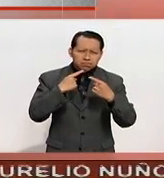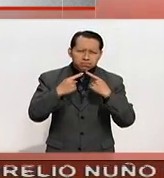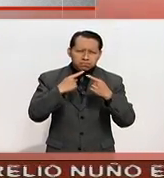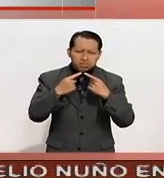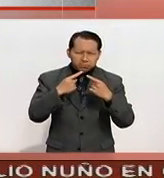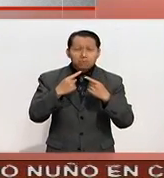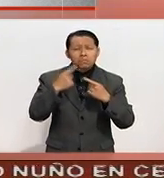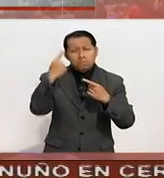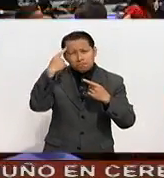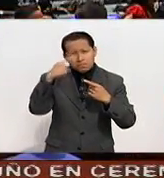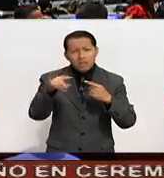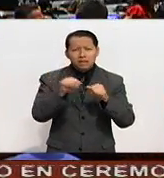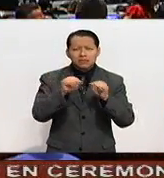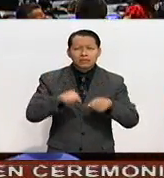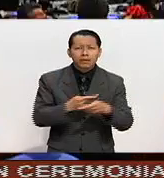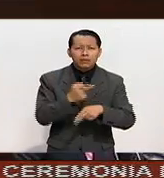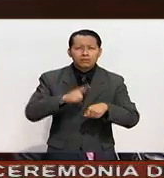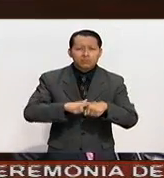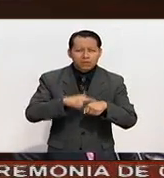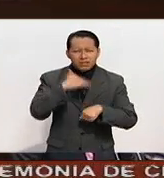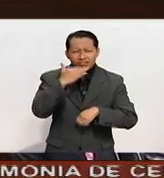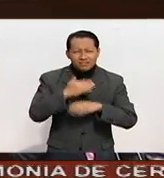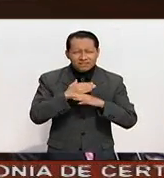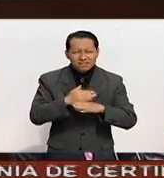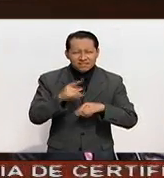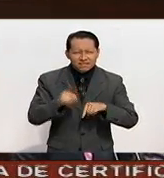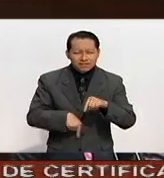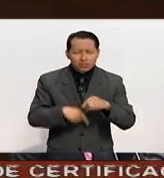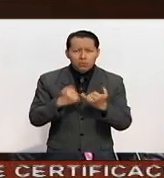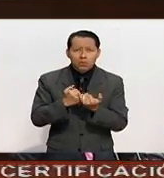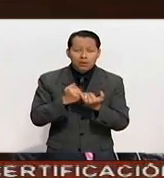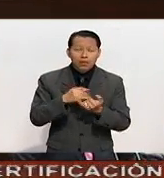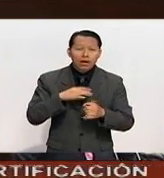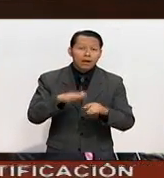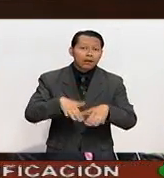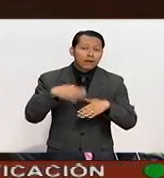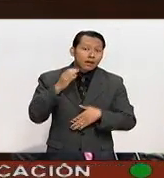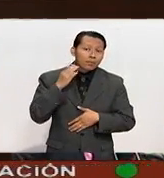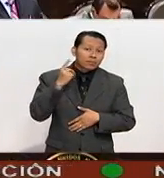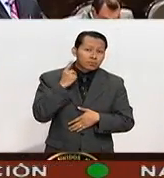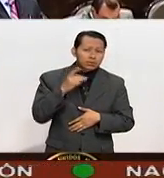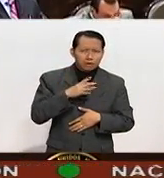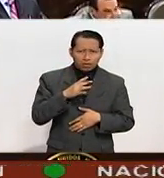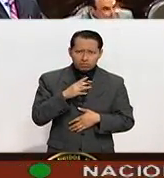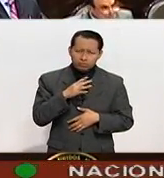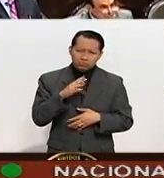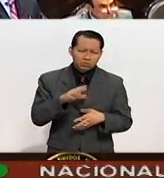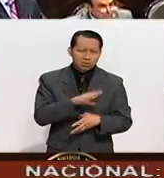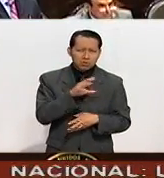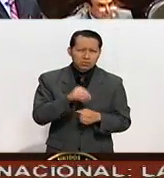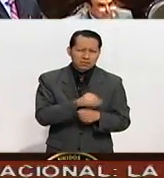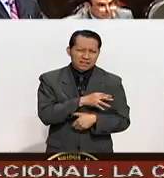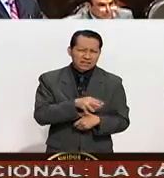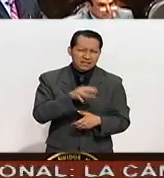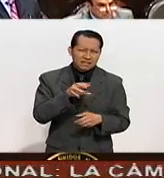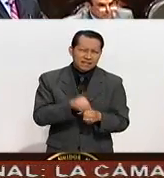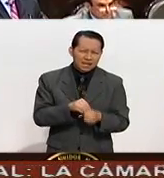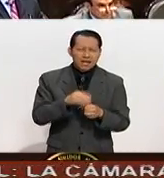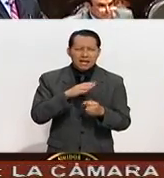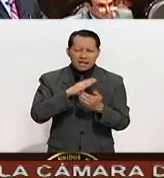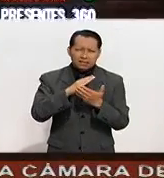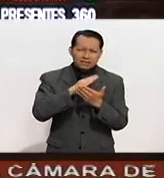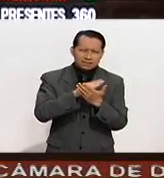las leyes secundarias del Sistema Nacional Anticorrupción, el Pleno de la Cámara de Diputados aprobó en lo general y en lo particular, sin